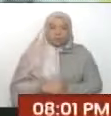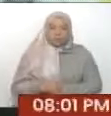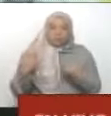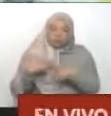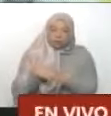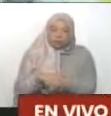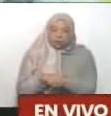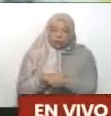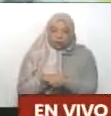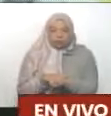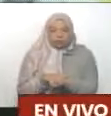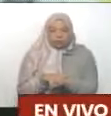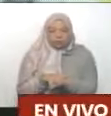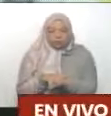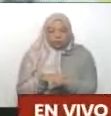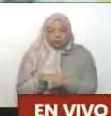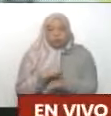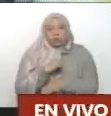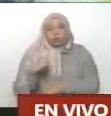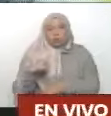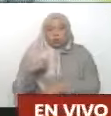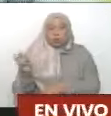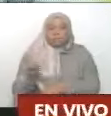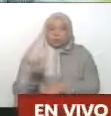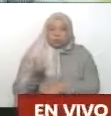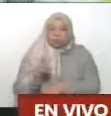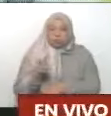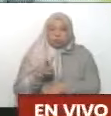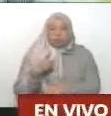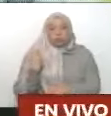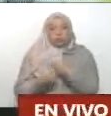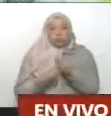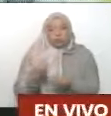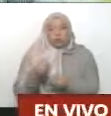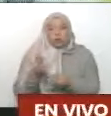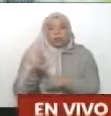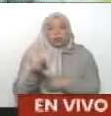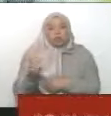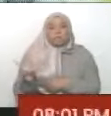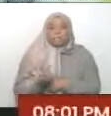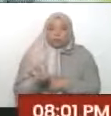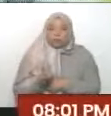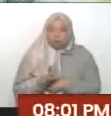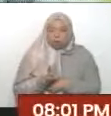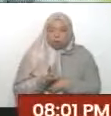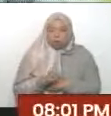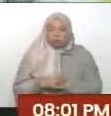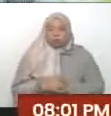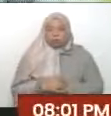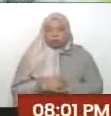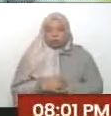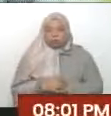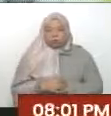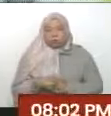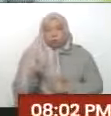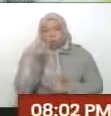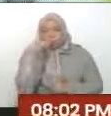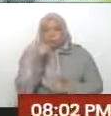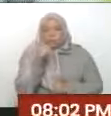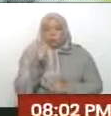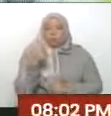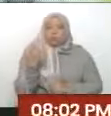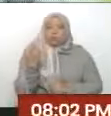integral. Esto solo en Venezuela. Esto no se ve en ningún otro país y no nombro a nadie.